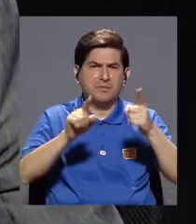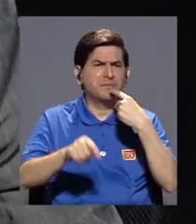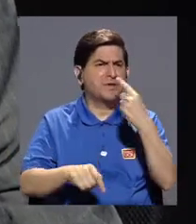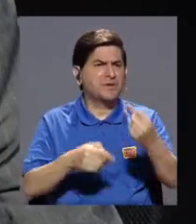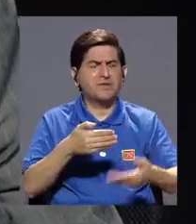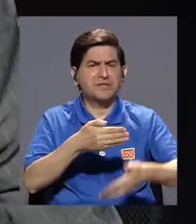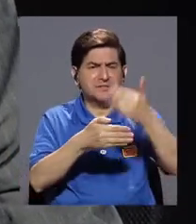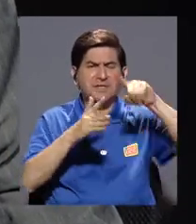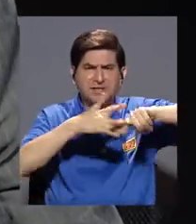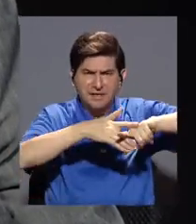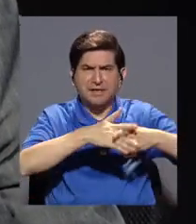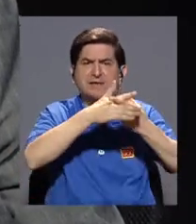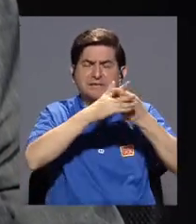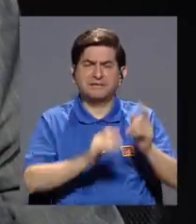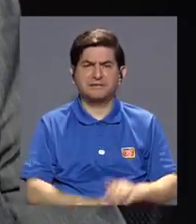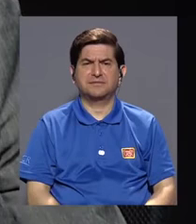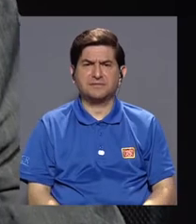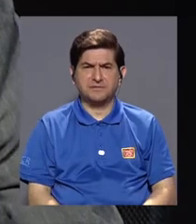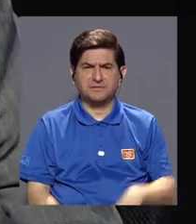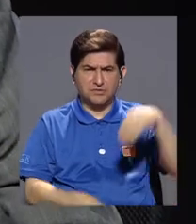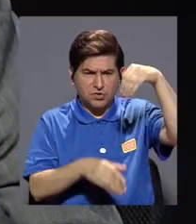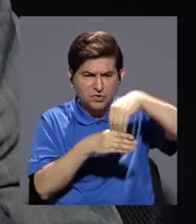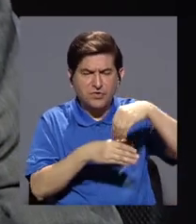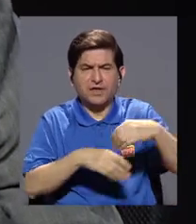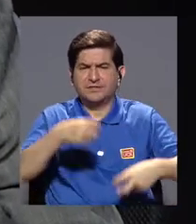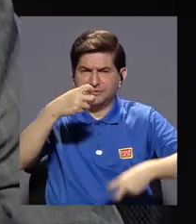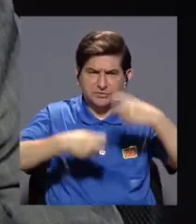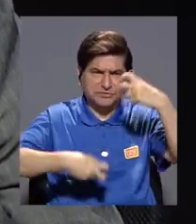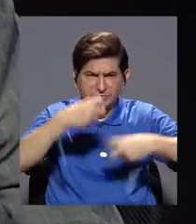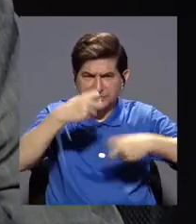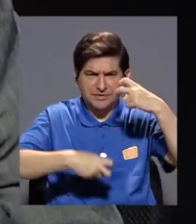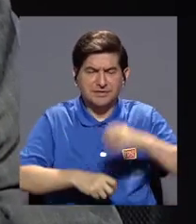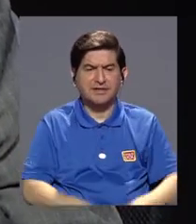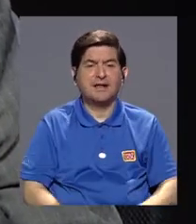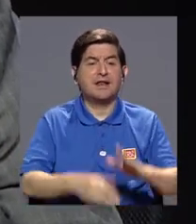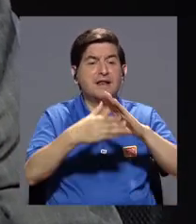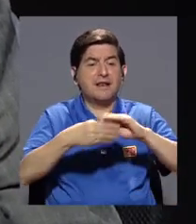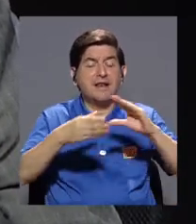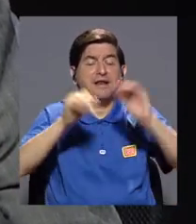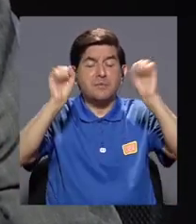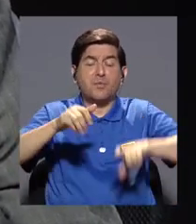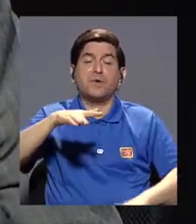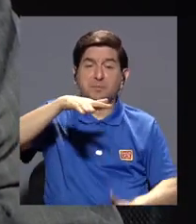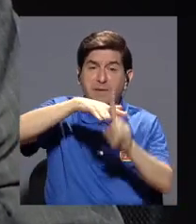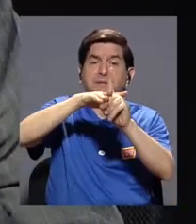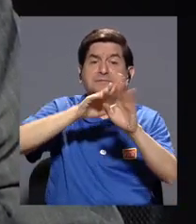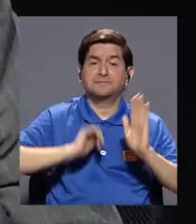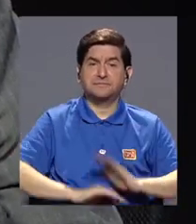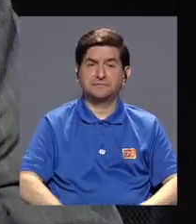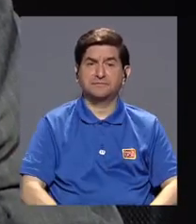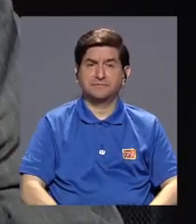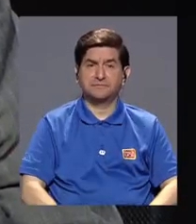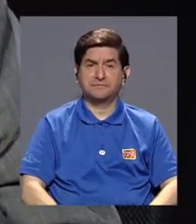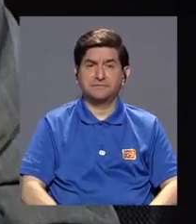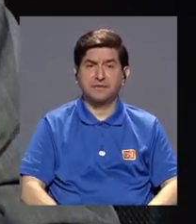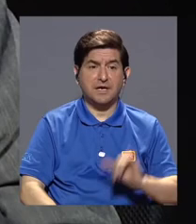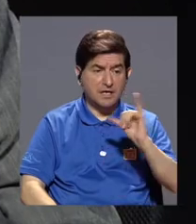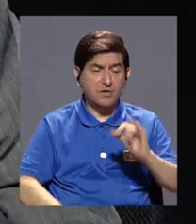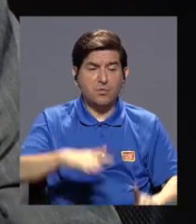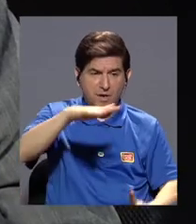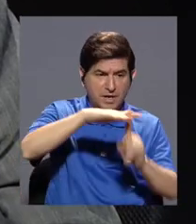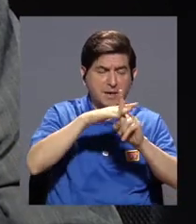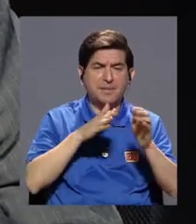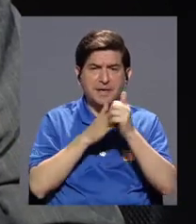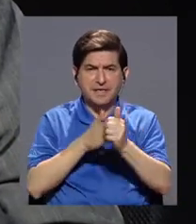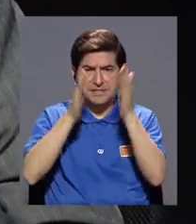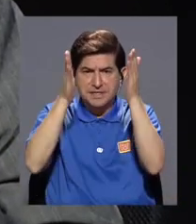como decíamos al principio, en medio de la crisis esa narrativa puede surgir y pueden surgir los